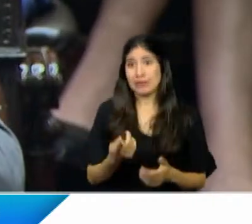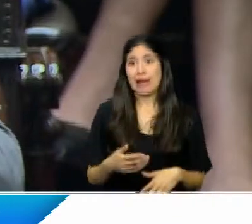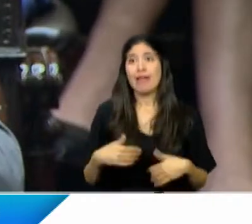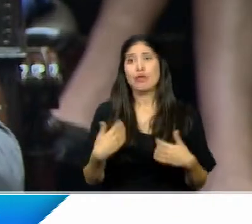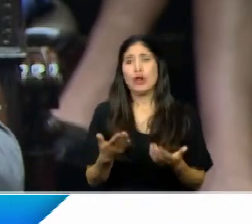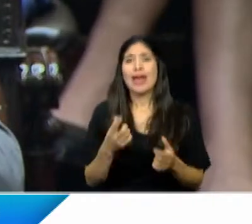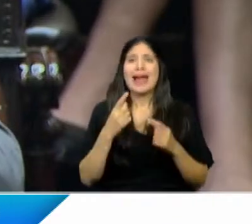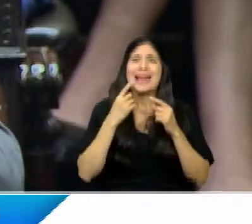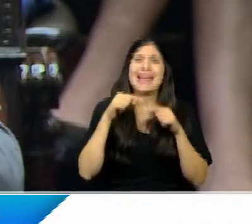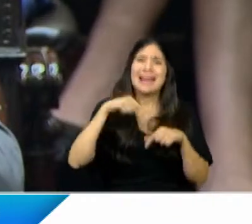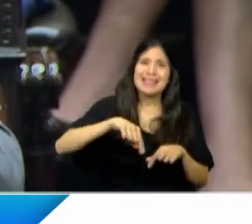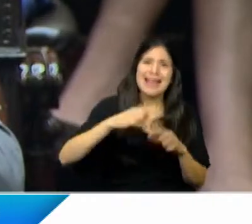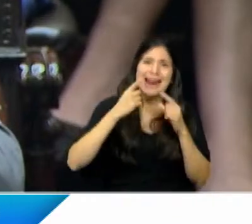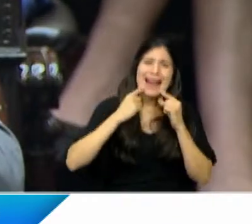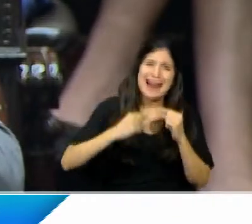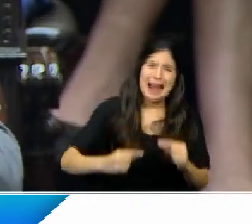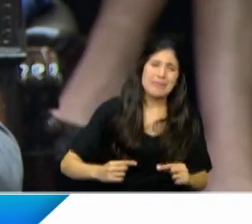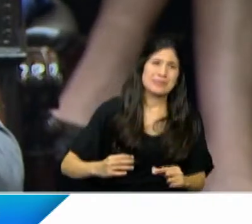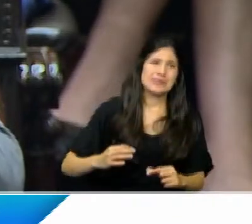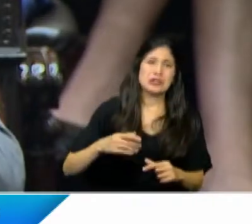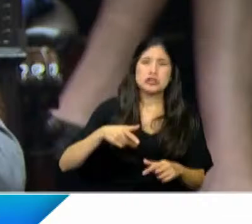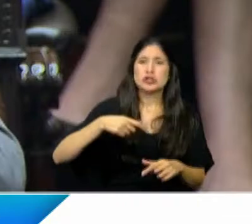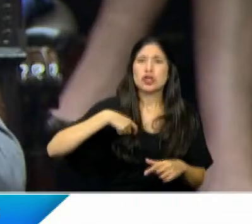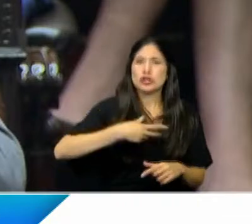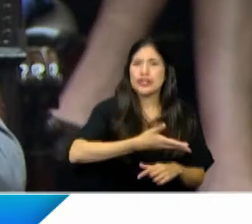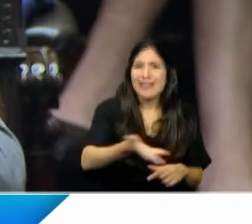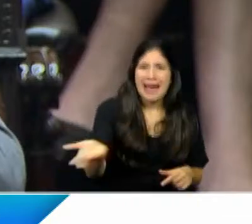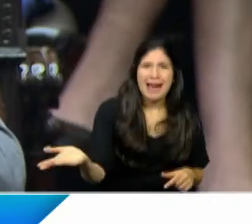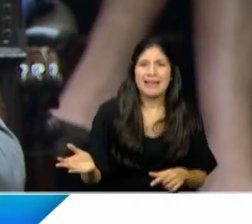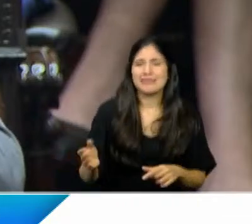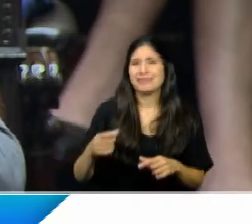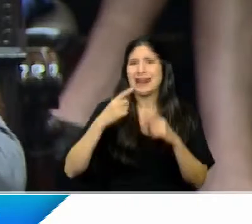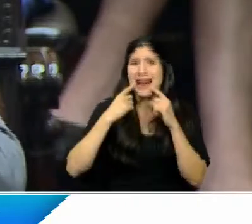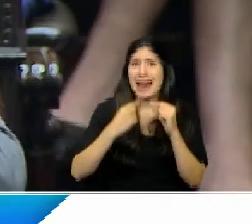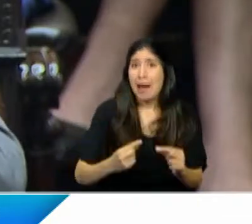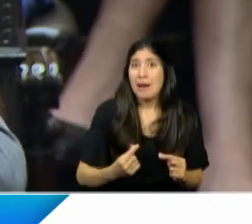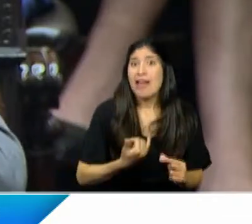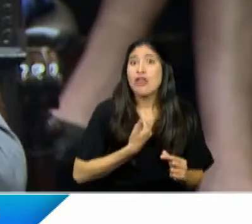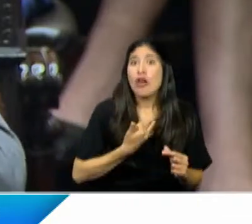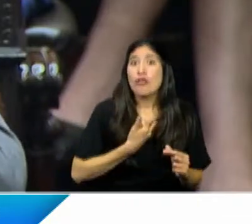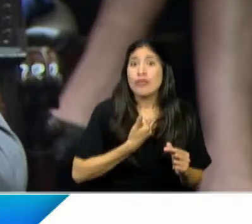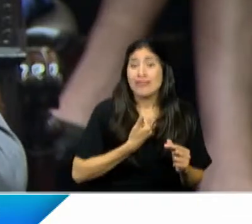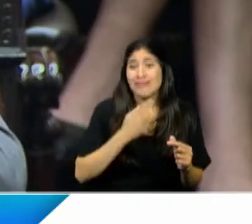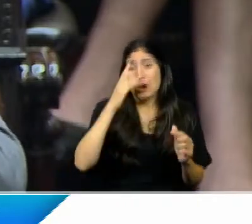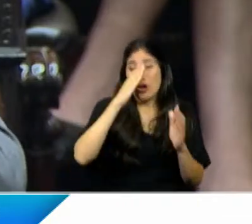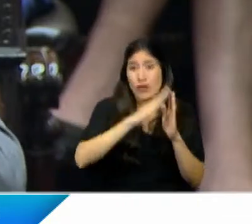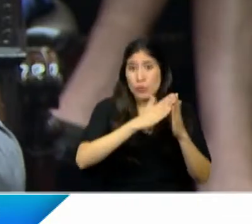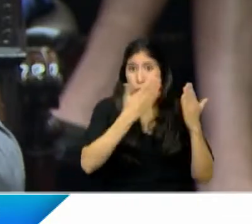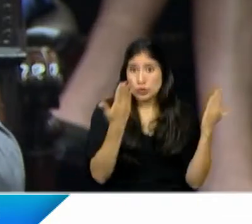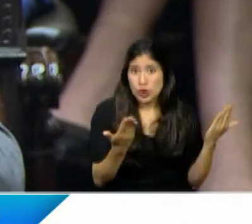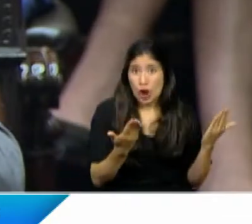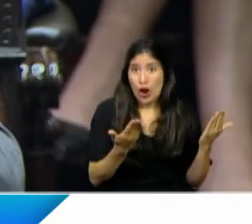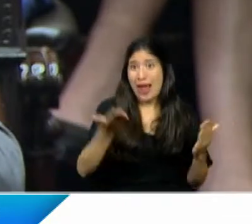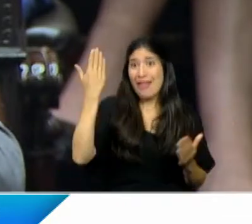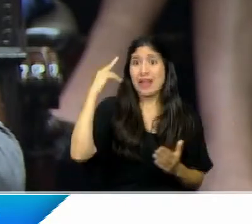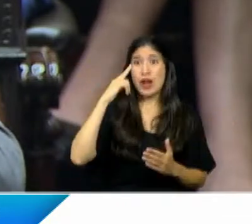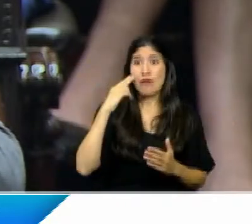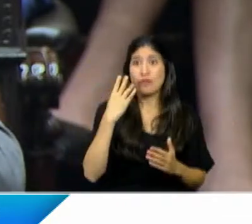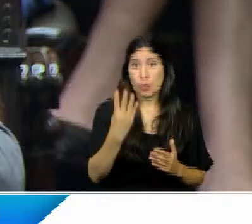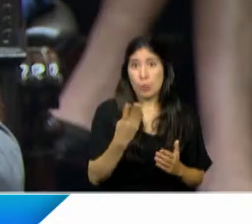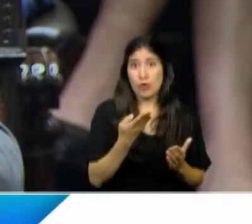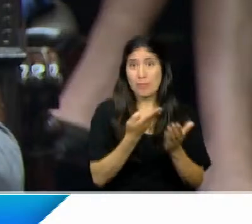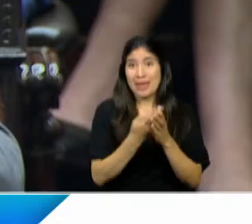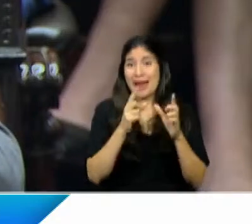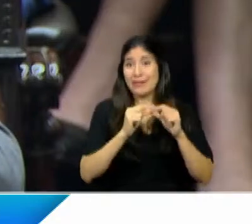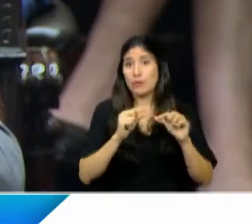tiene raigambre constitucional. Lo que reclama la sociedad está en la Constitución. No solo en la Constitución del 94, que lo pide en el